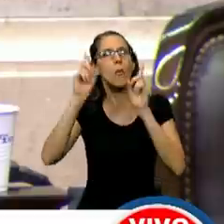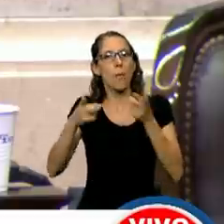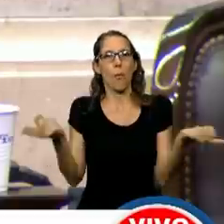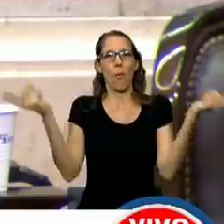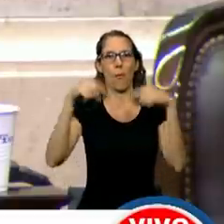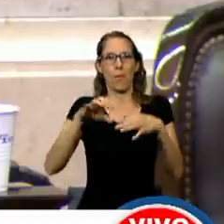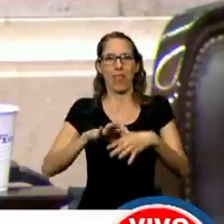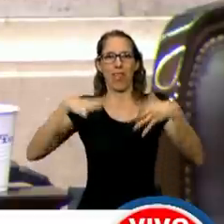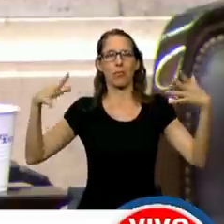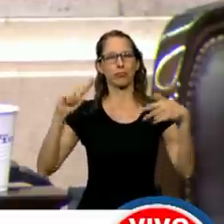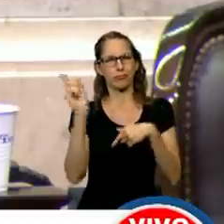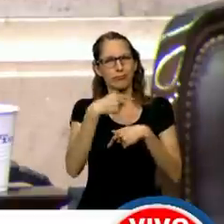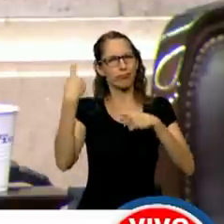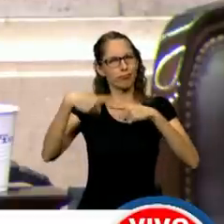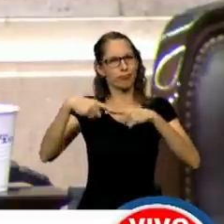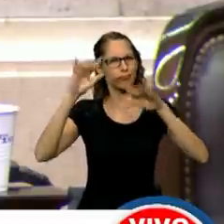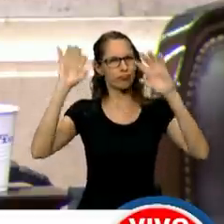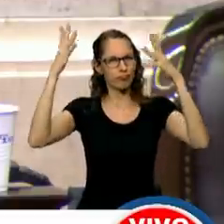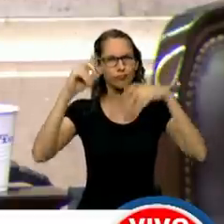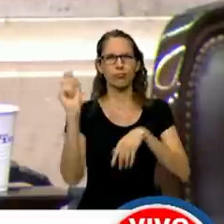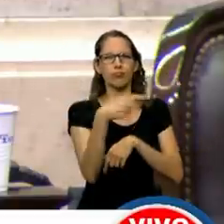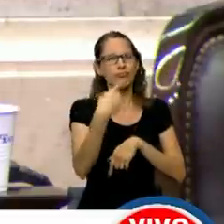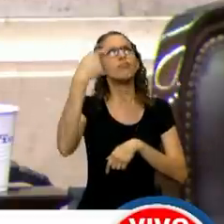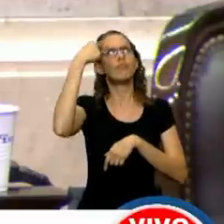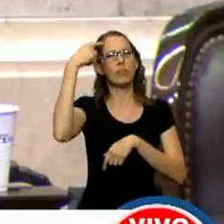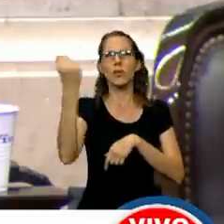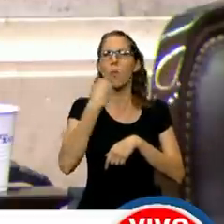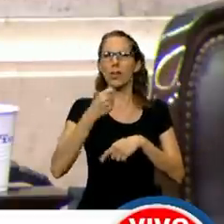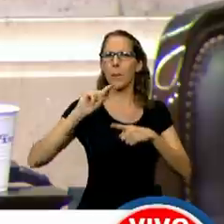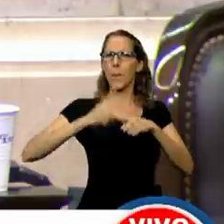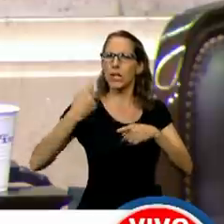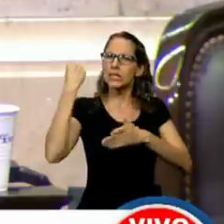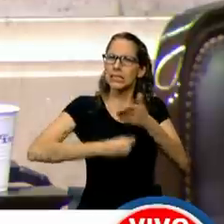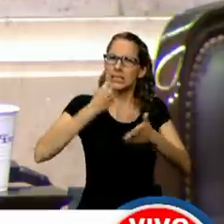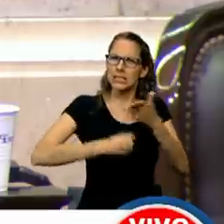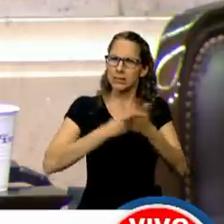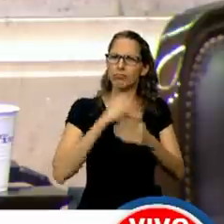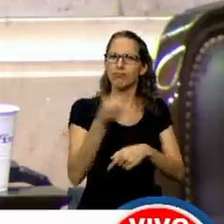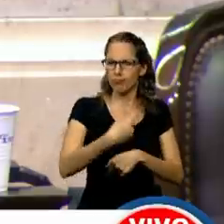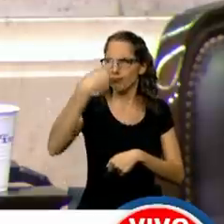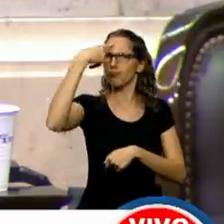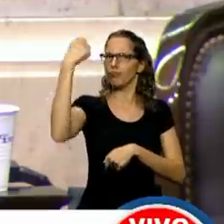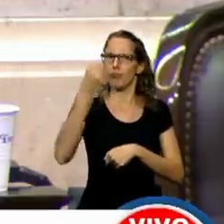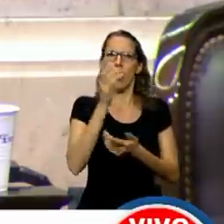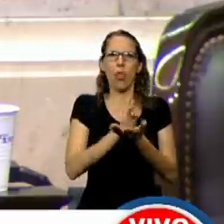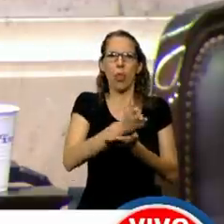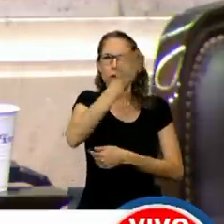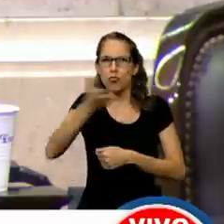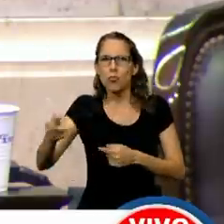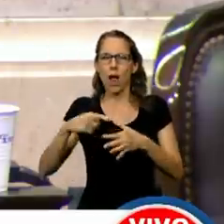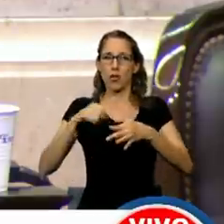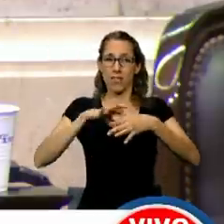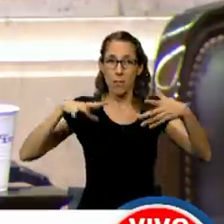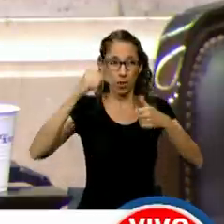como creemos en la militancia política creemos en los derechos humanos y creemos en la democracia lo